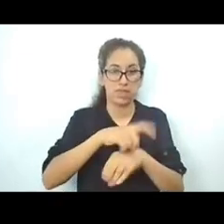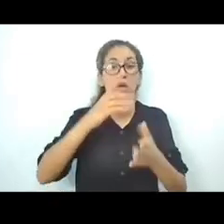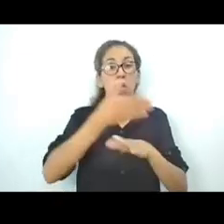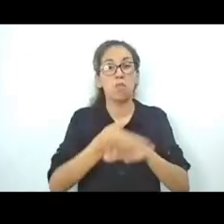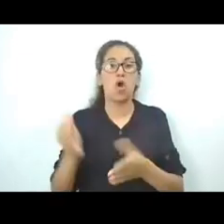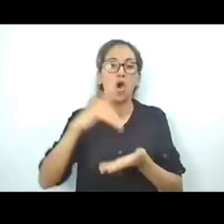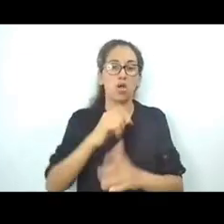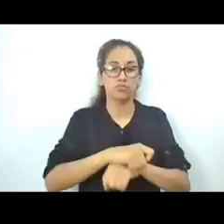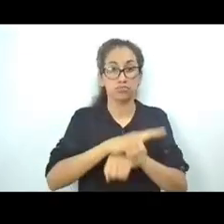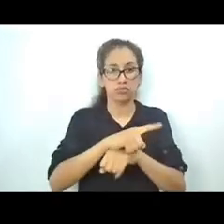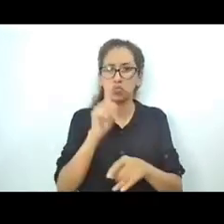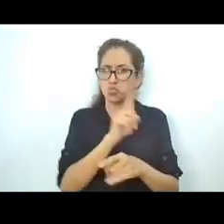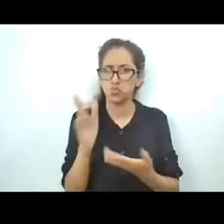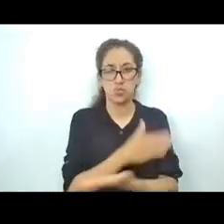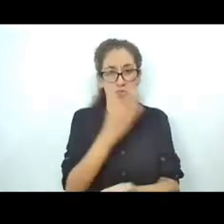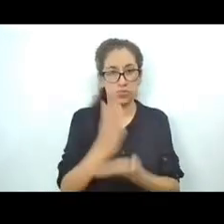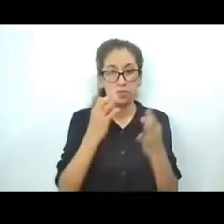sea, no sería un problema en realidad.